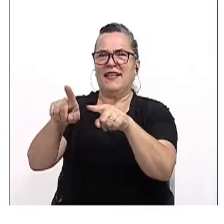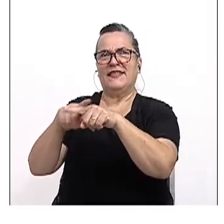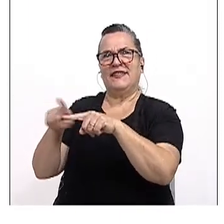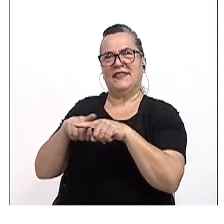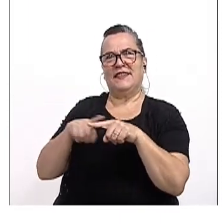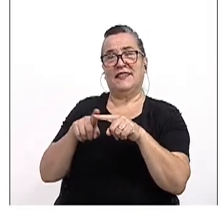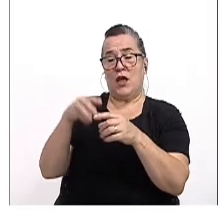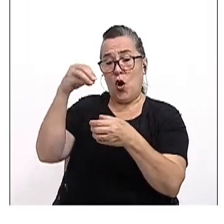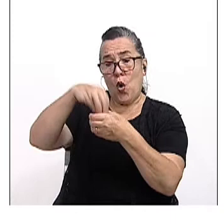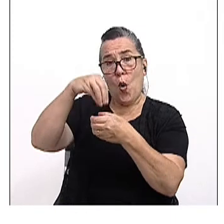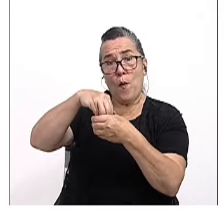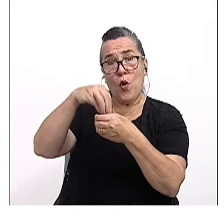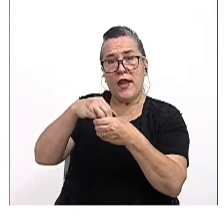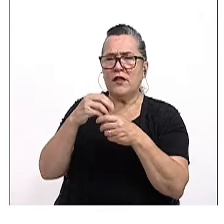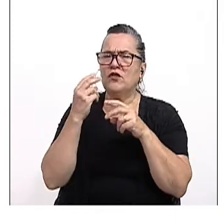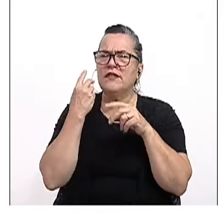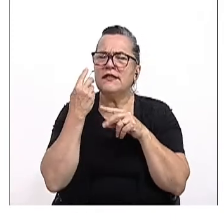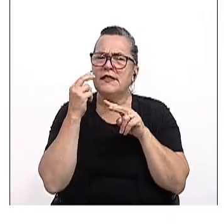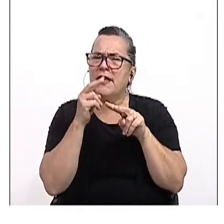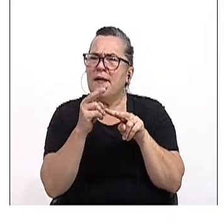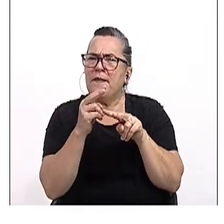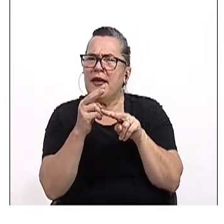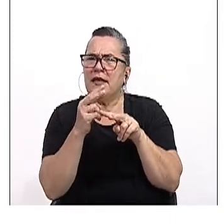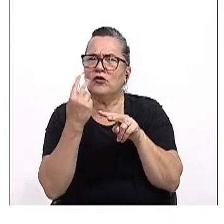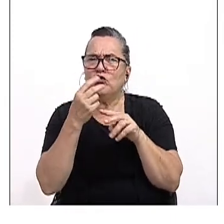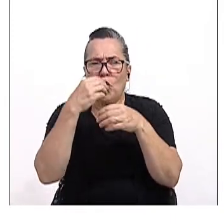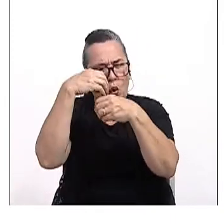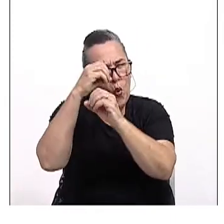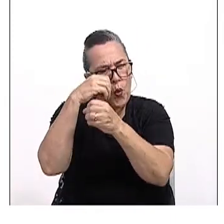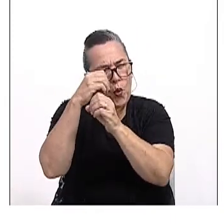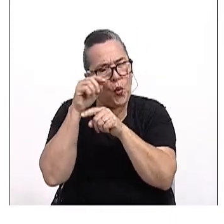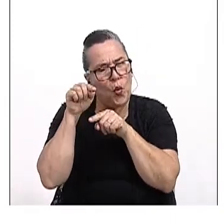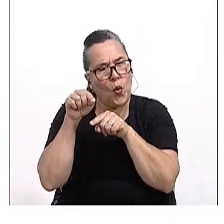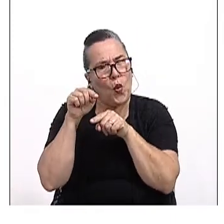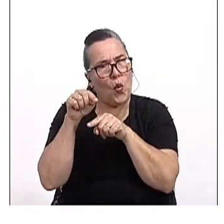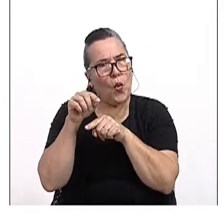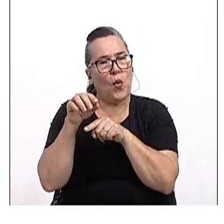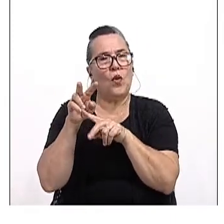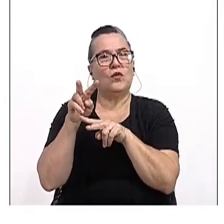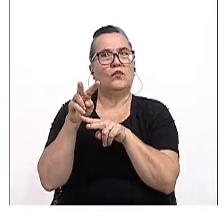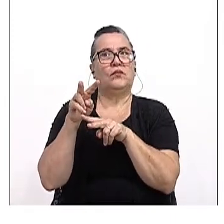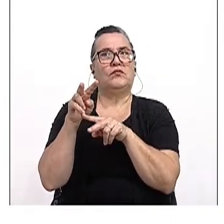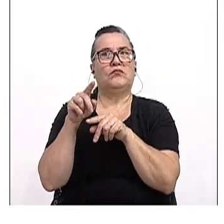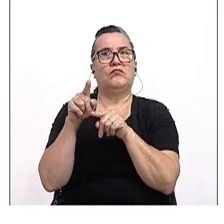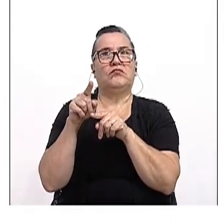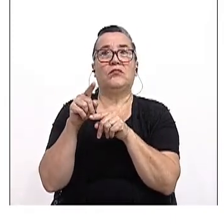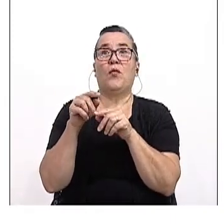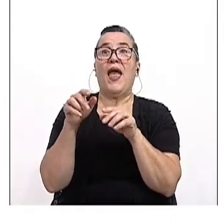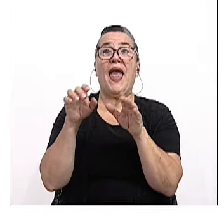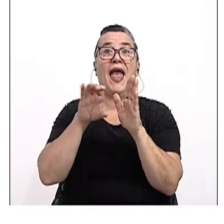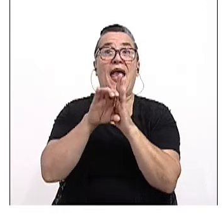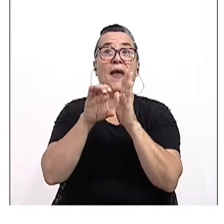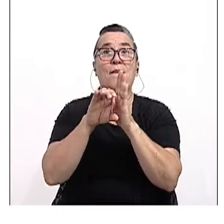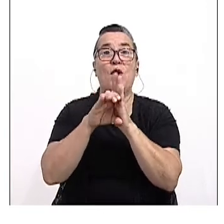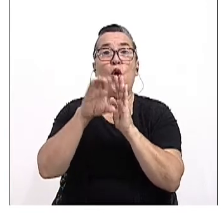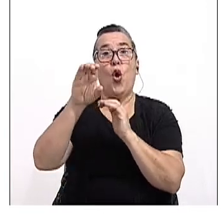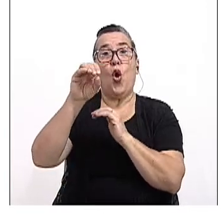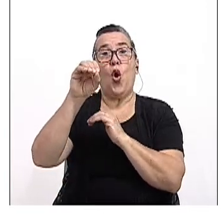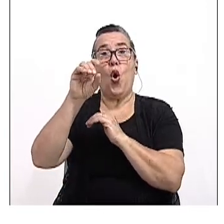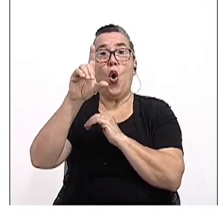los componentes solo se pueden distinguir mediante un microscopio óptico. Este es el caso de los